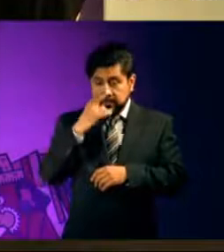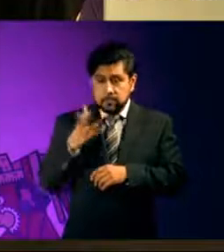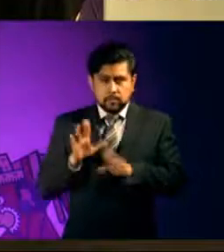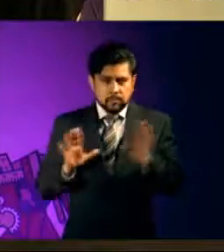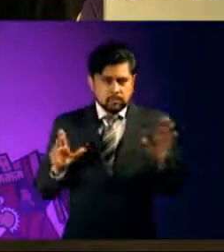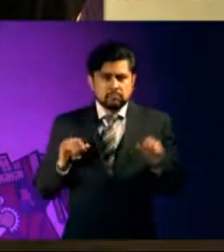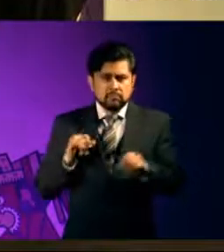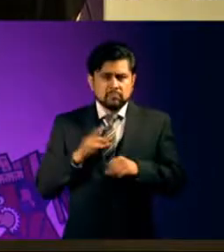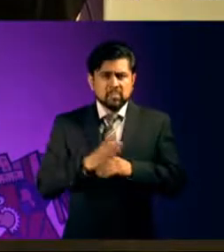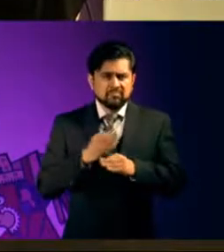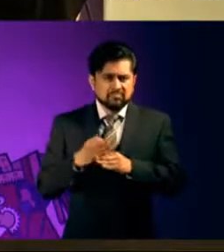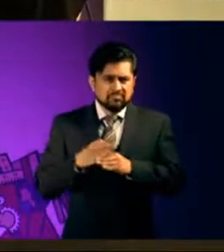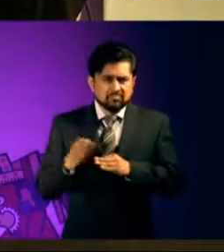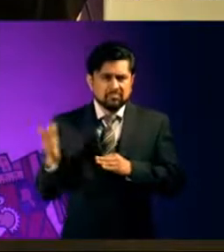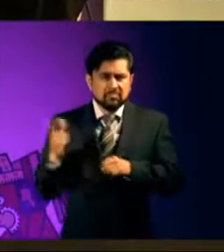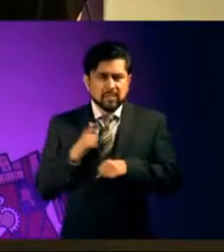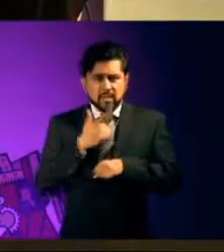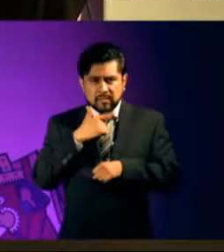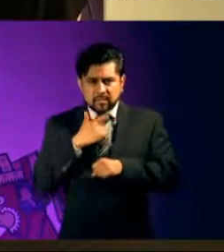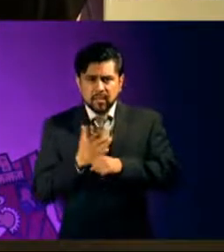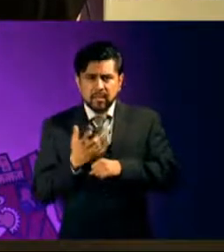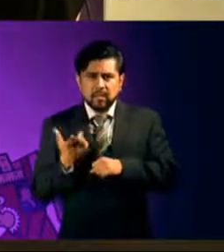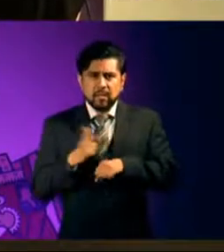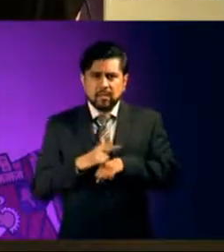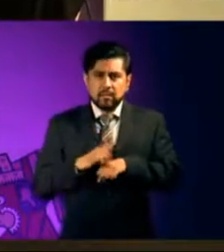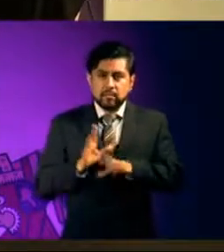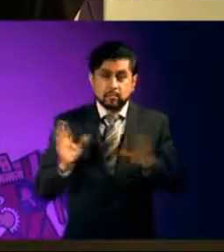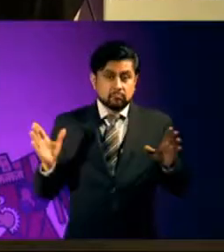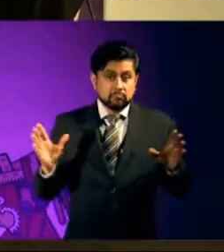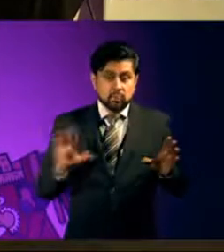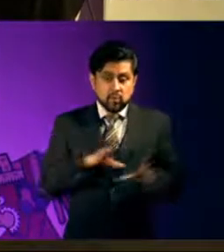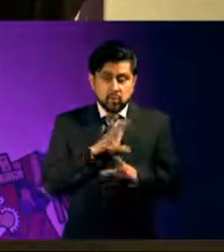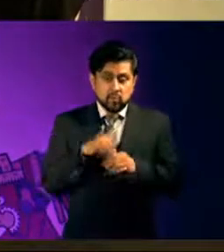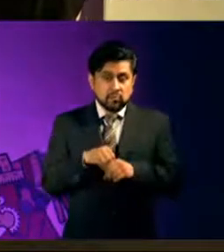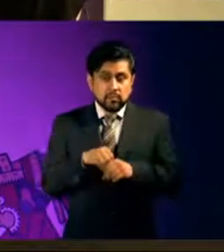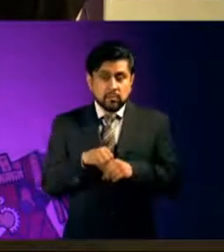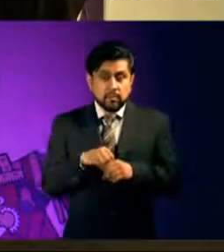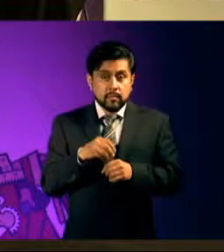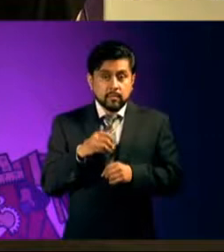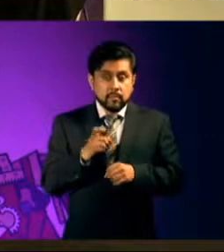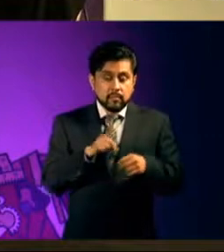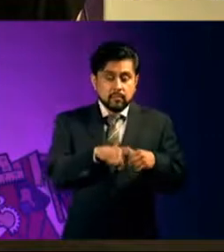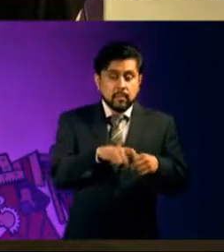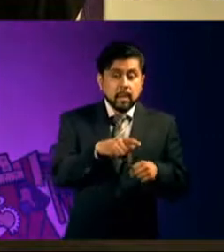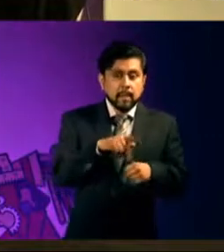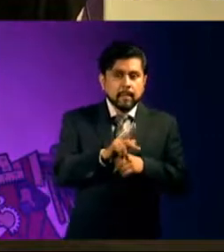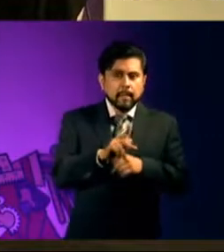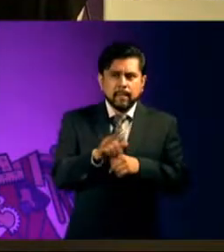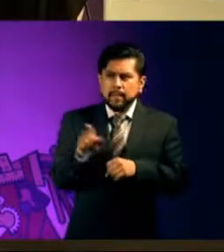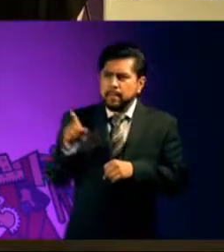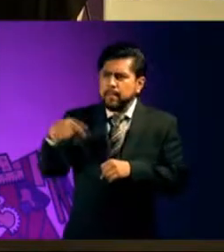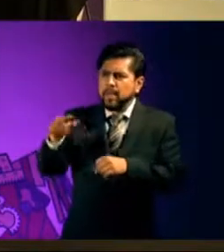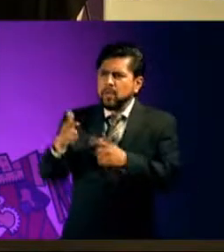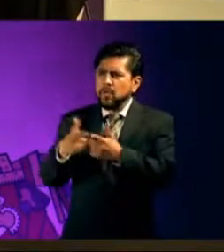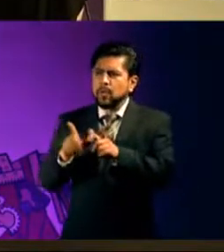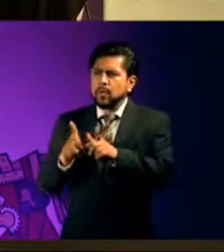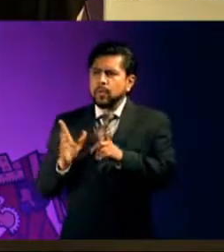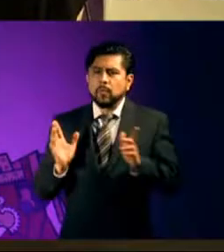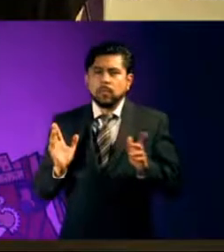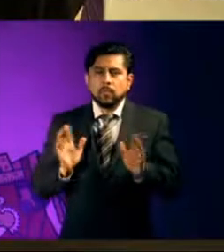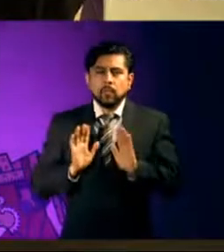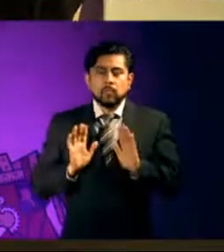sin aprietos lesbianas lentos a tomar pero en la parte de los educados son muy groseros